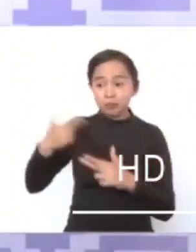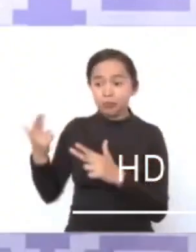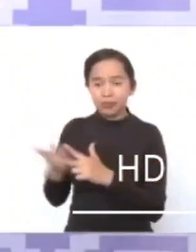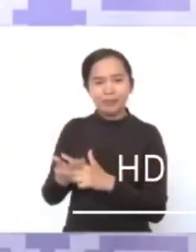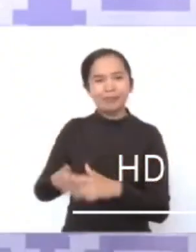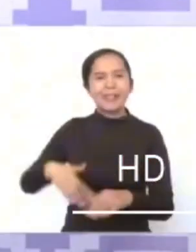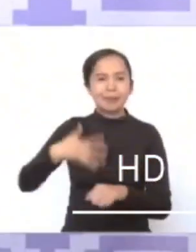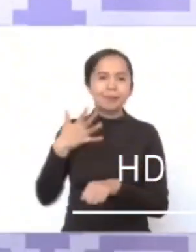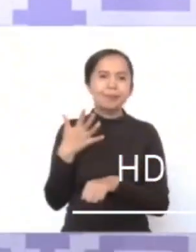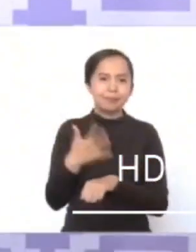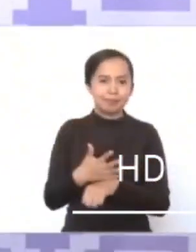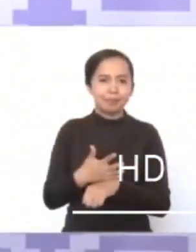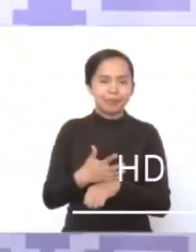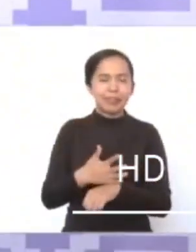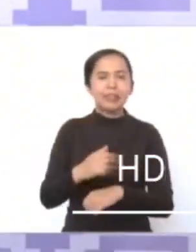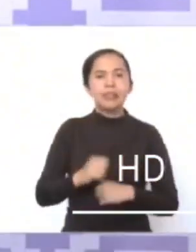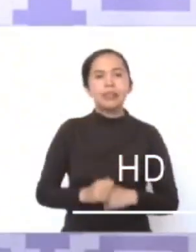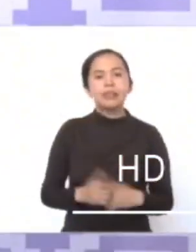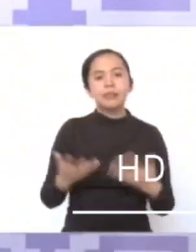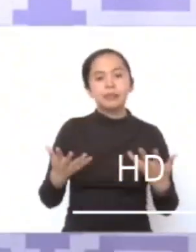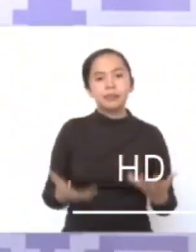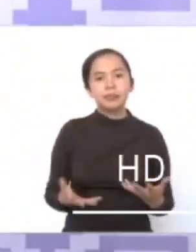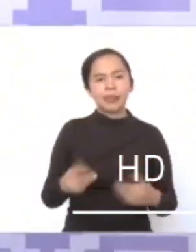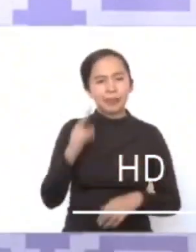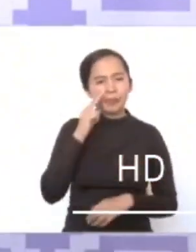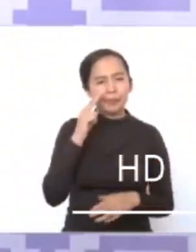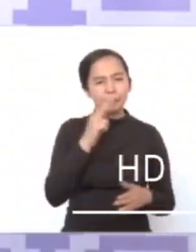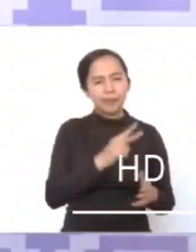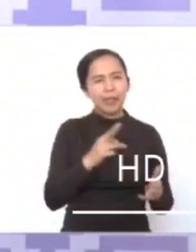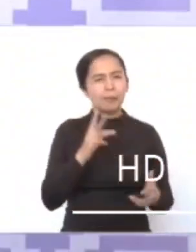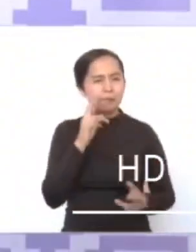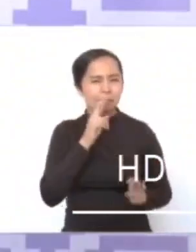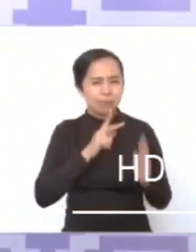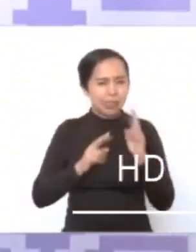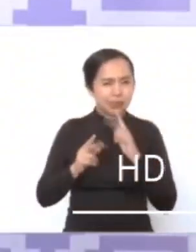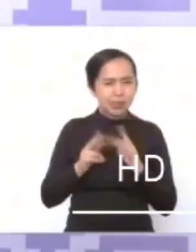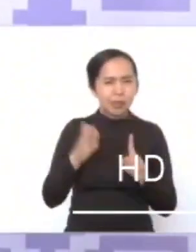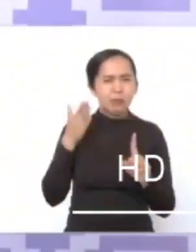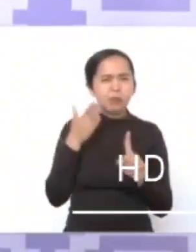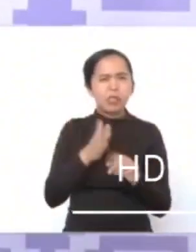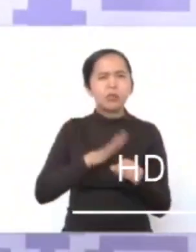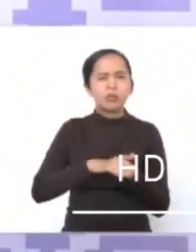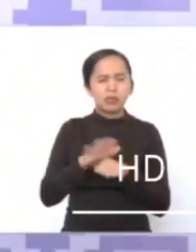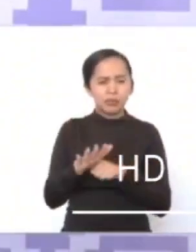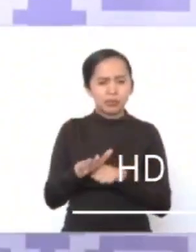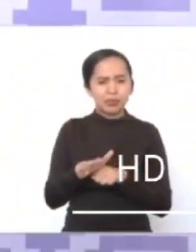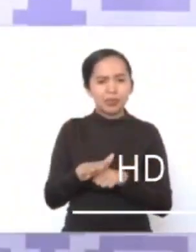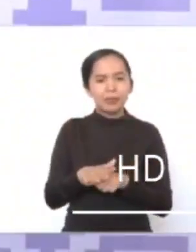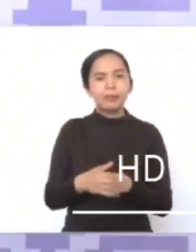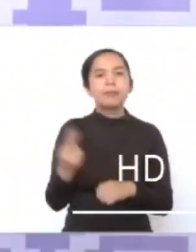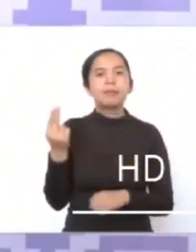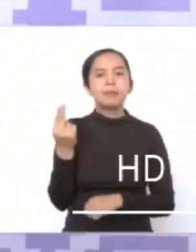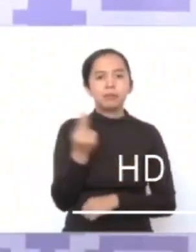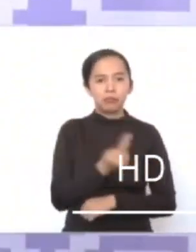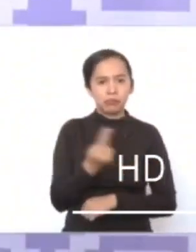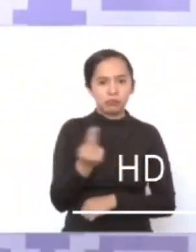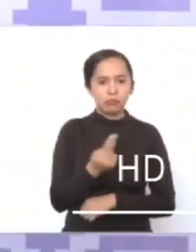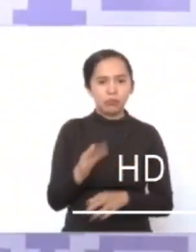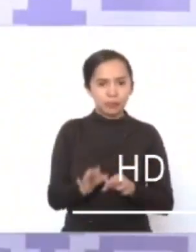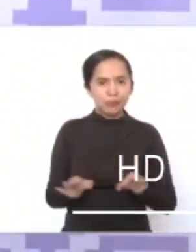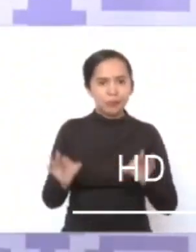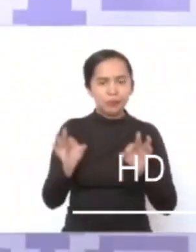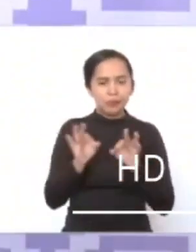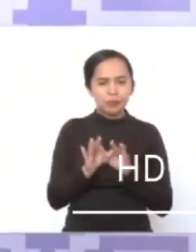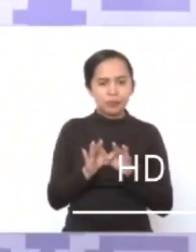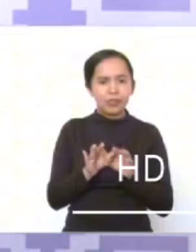plantea ahí el teléfono y fundamentalmente se atiende una preocupación de los grupos de enfoque que señaló. Es indispensable que haya un